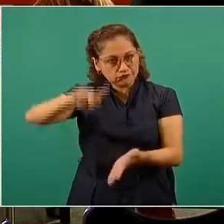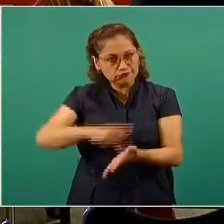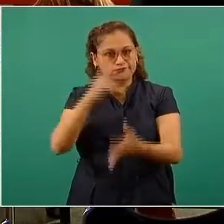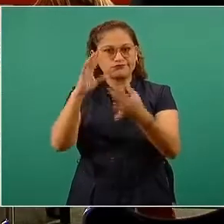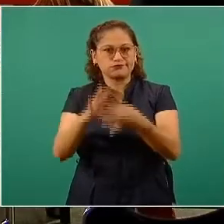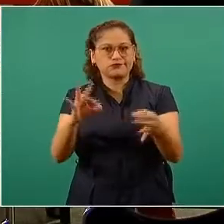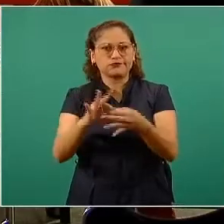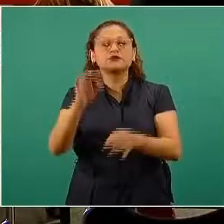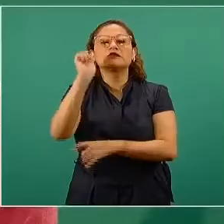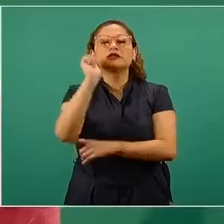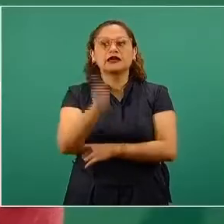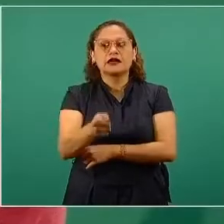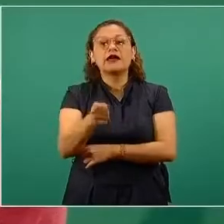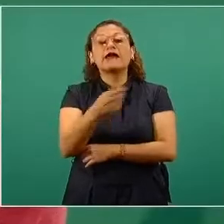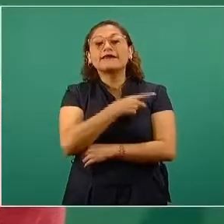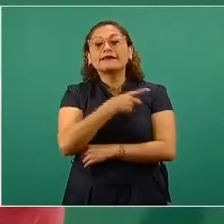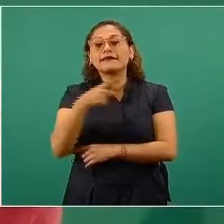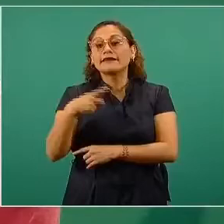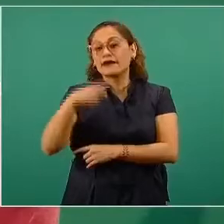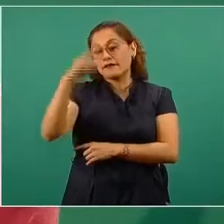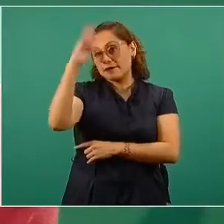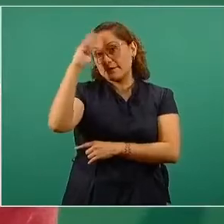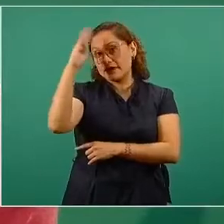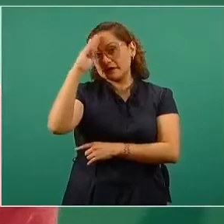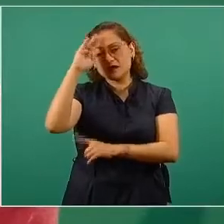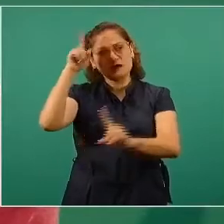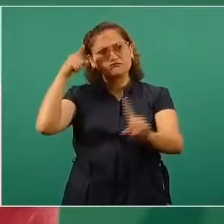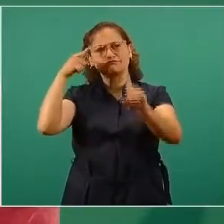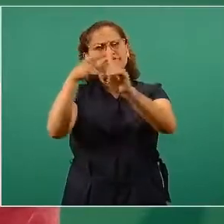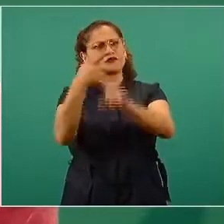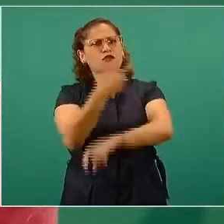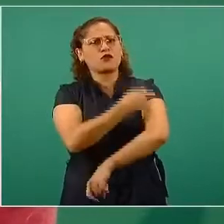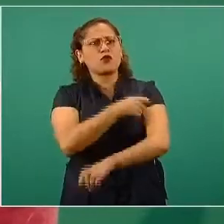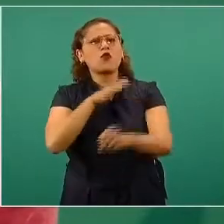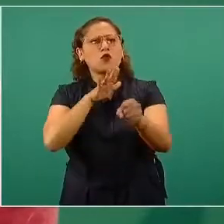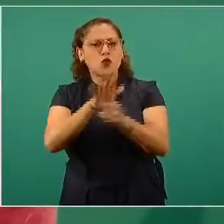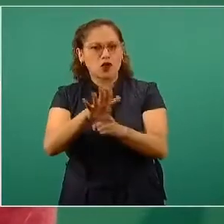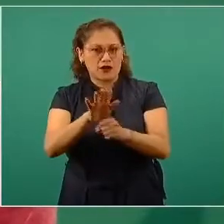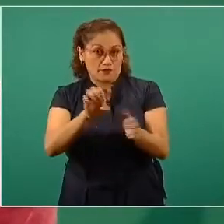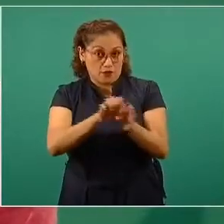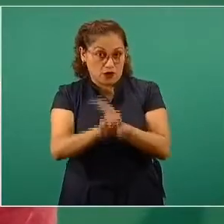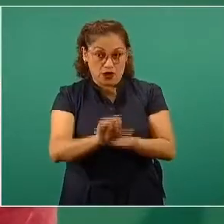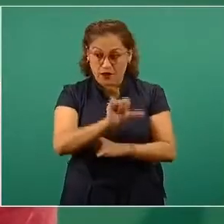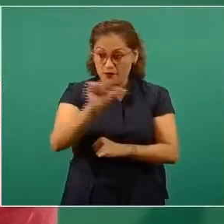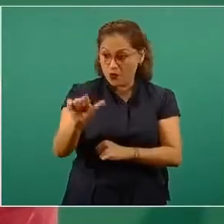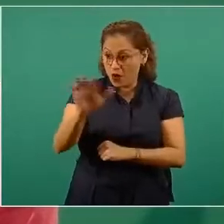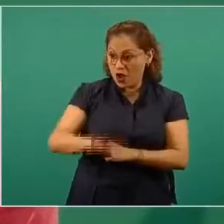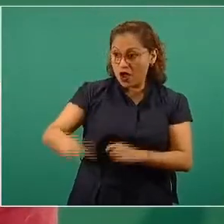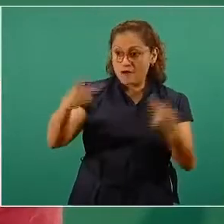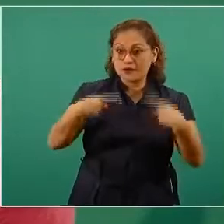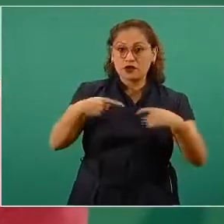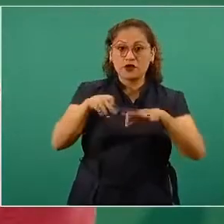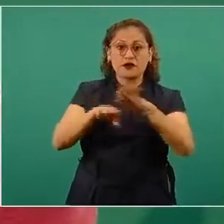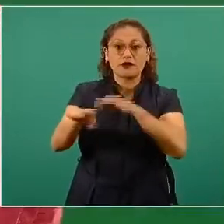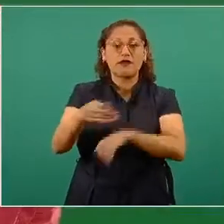objetivos de la vacunación. En el caso del personal de salud, la continuidad de operaciones de la atención